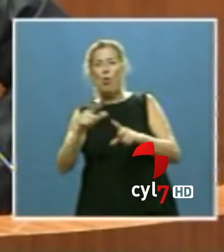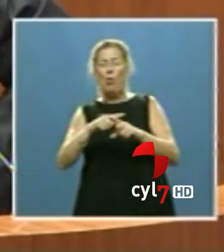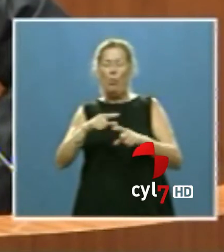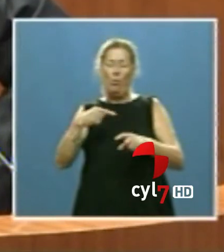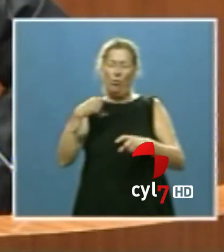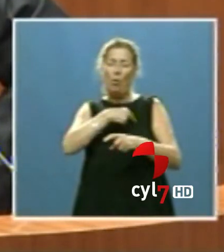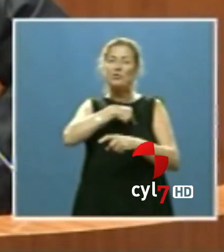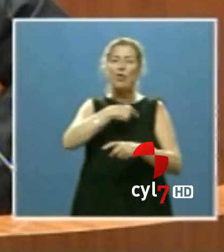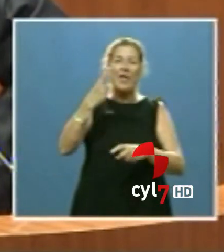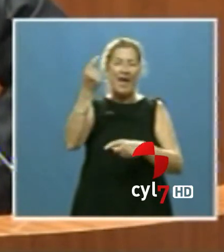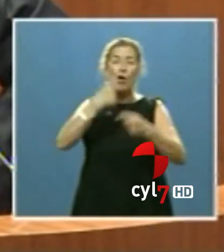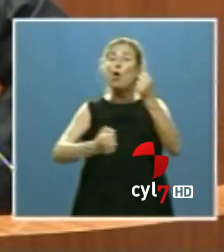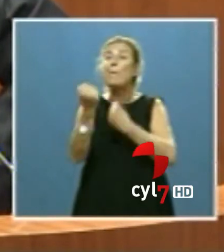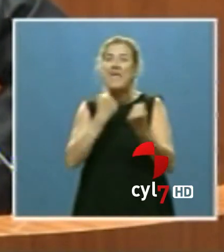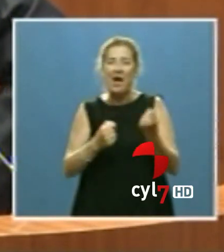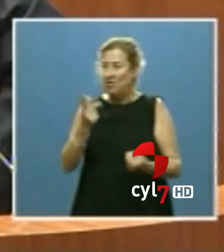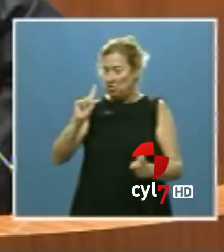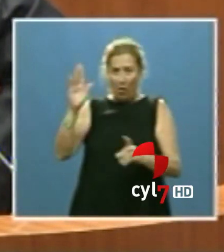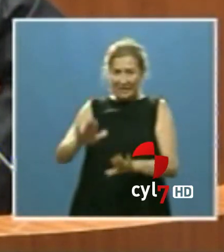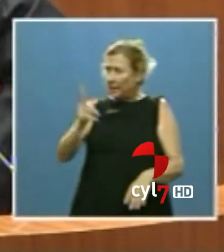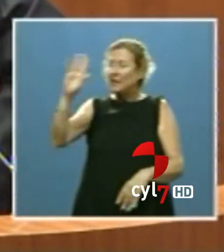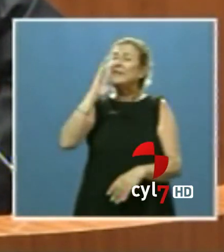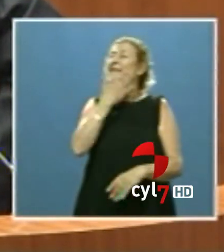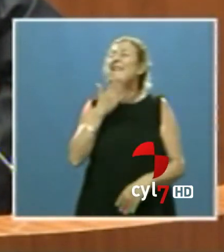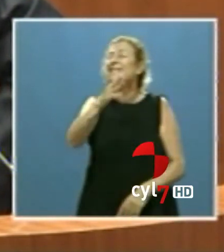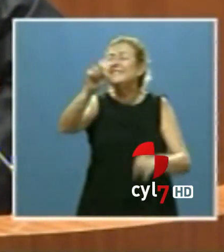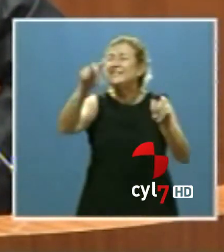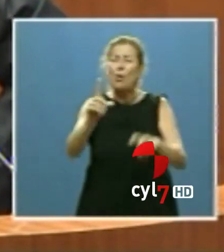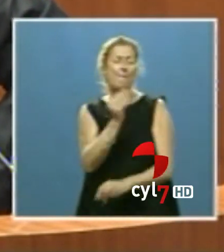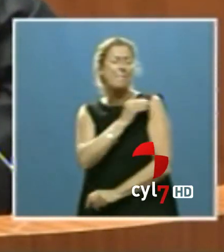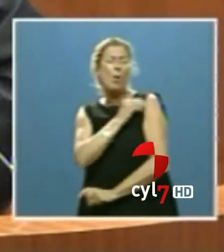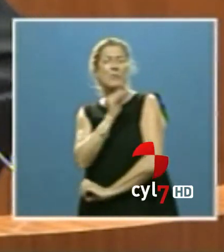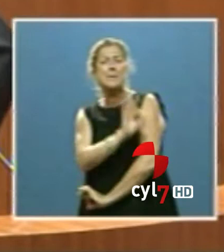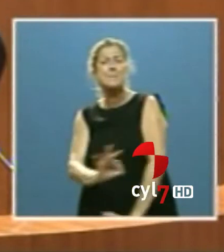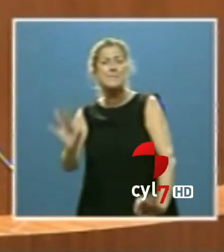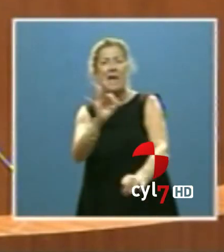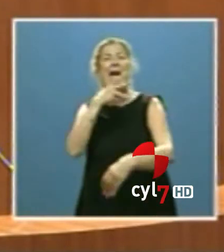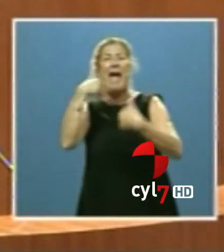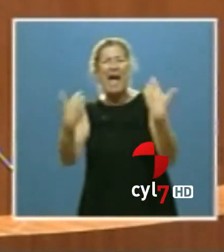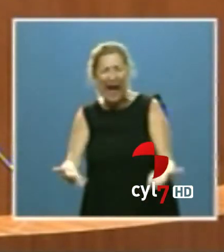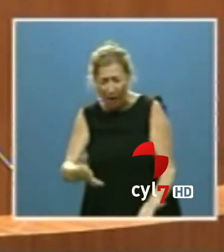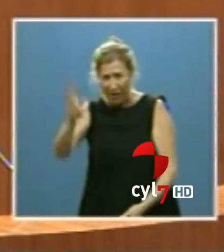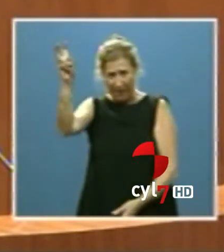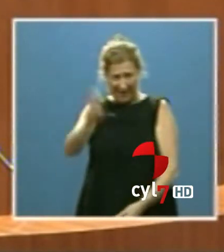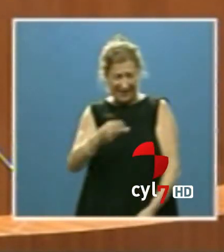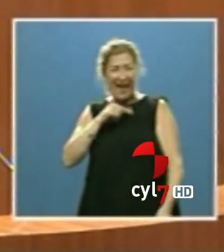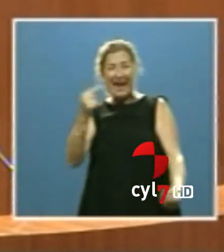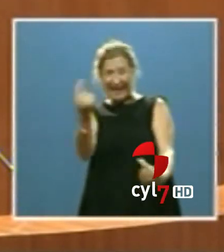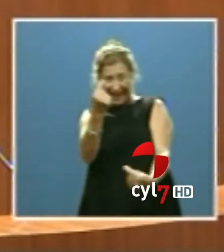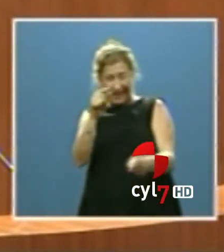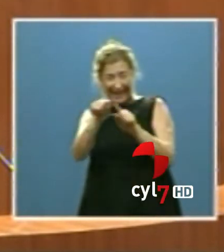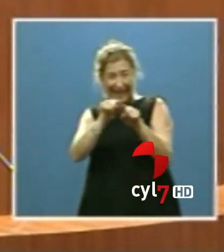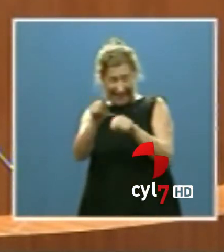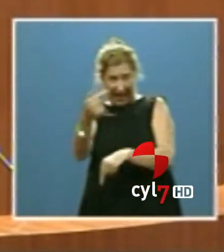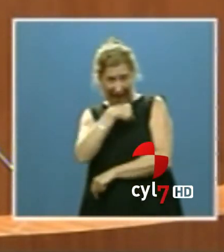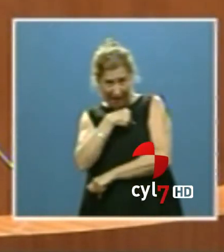ni estaba ni se le esperaba no dio la cara no me preguntó nada como viene ahora en desarme aquí a criticarme aquí a